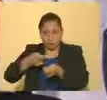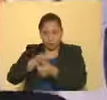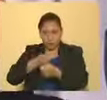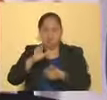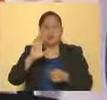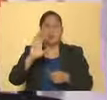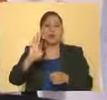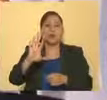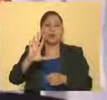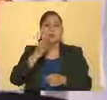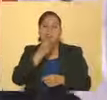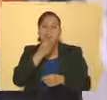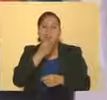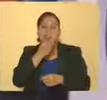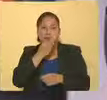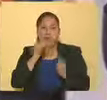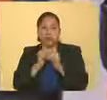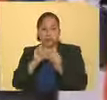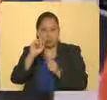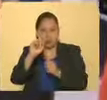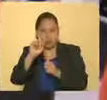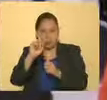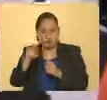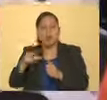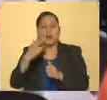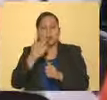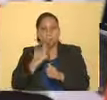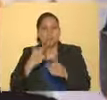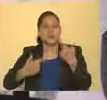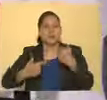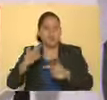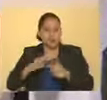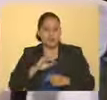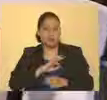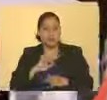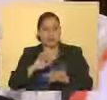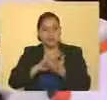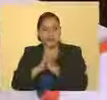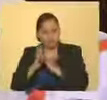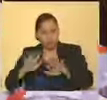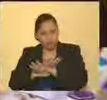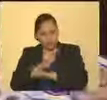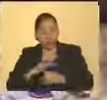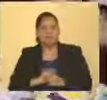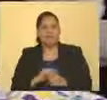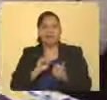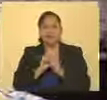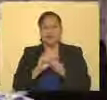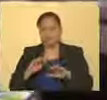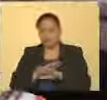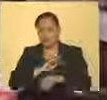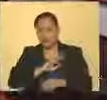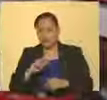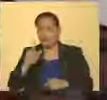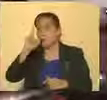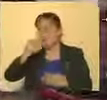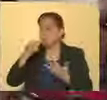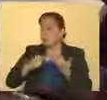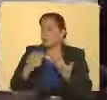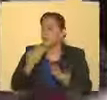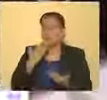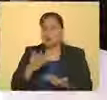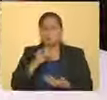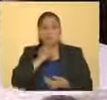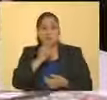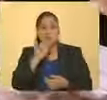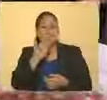de 45 minutos, se va a convertir en dulce de leche. ¡Wow! ¿Es verdad? Bueno, ¿verdad? Nos han dado dos recomendaciones el día de hoy. Dos tips muy